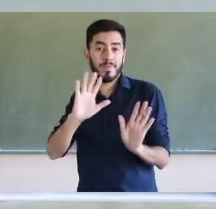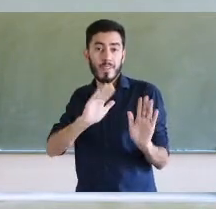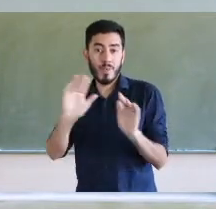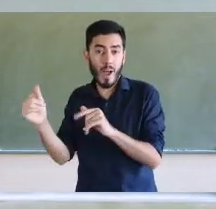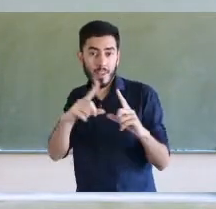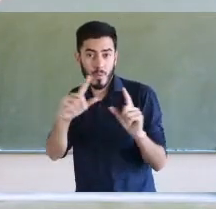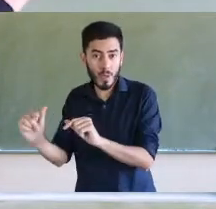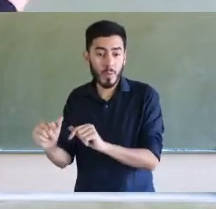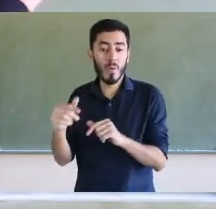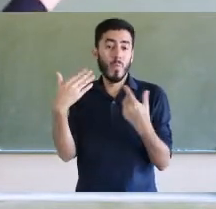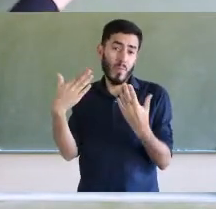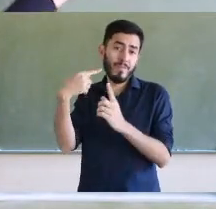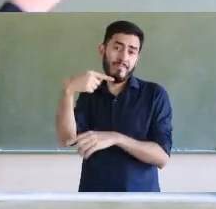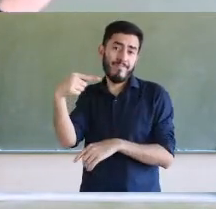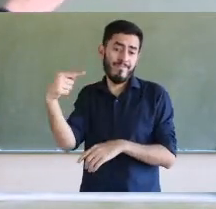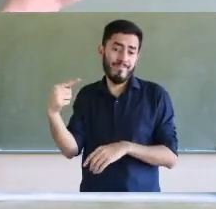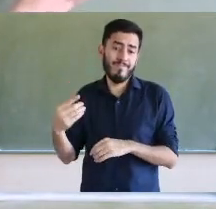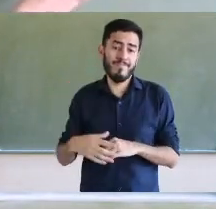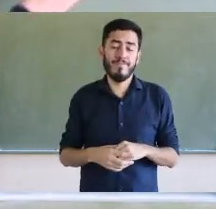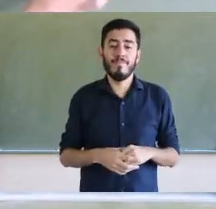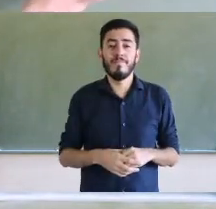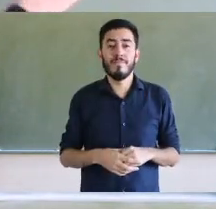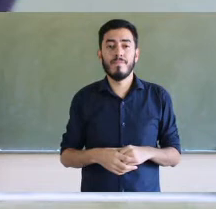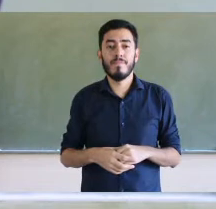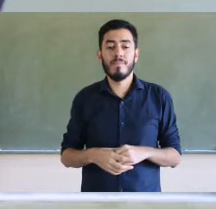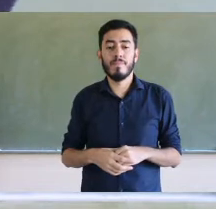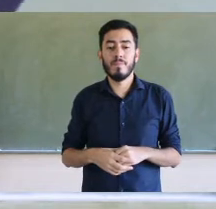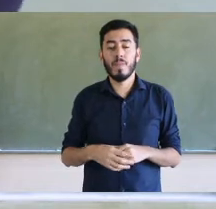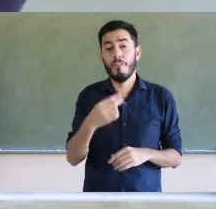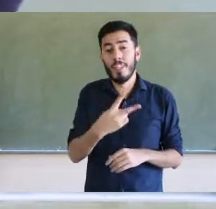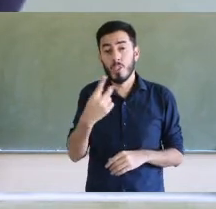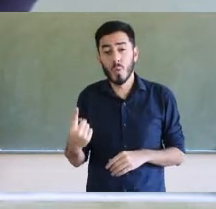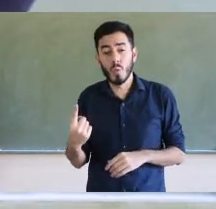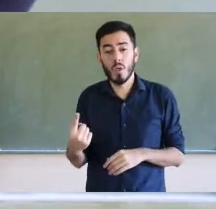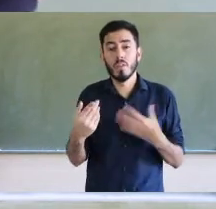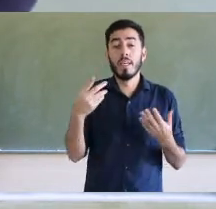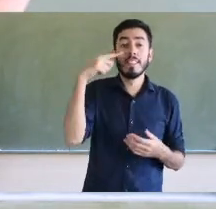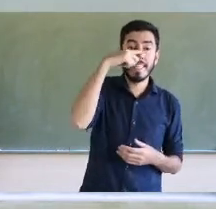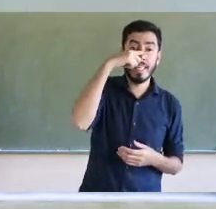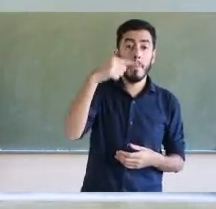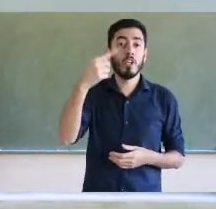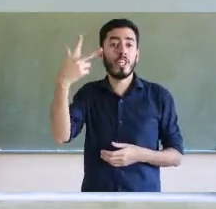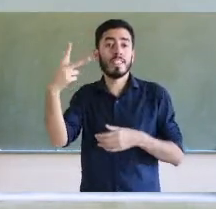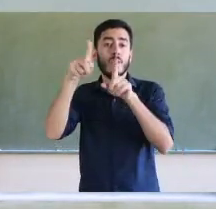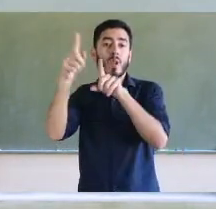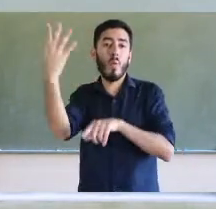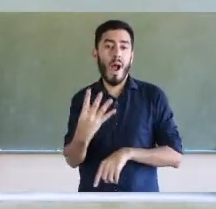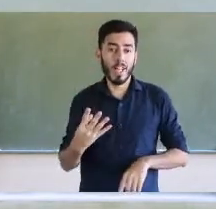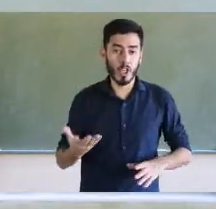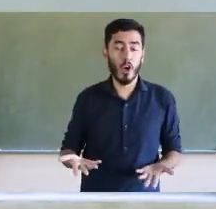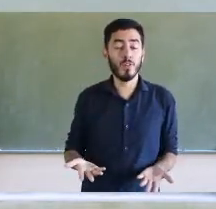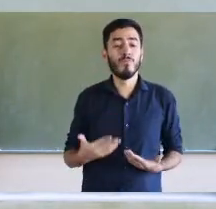hacer una resta de denominadores iguales. 21, 7 menos 3, 4. Con esto,